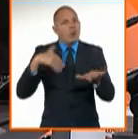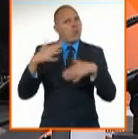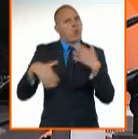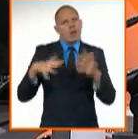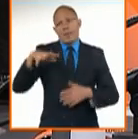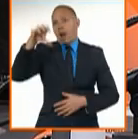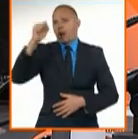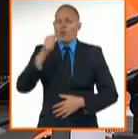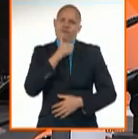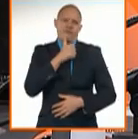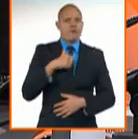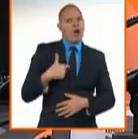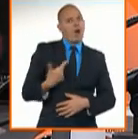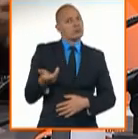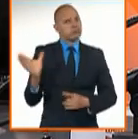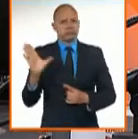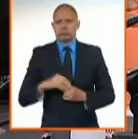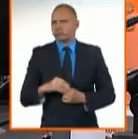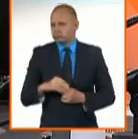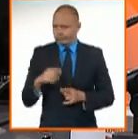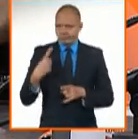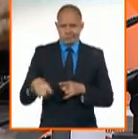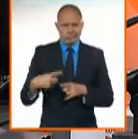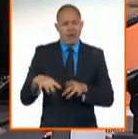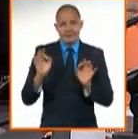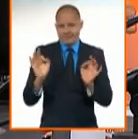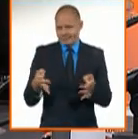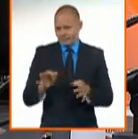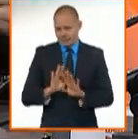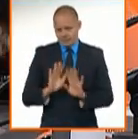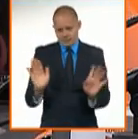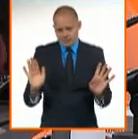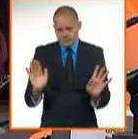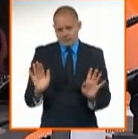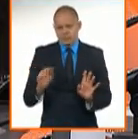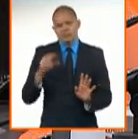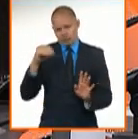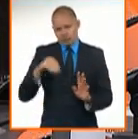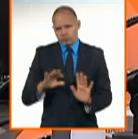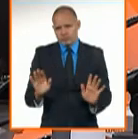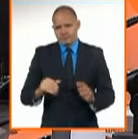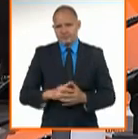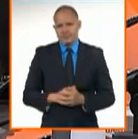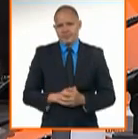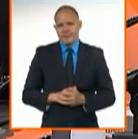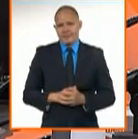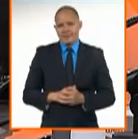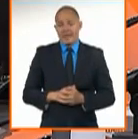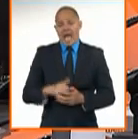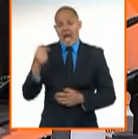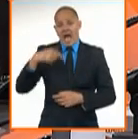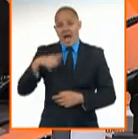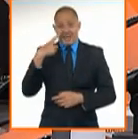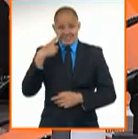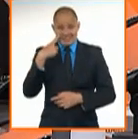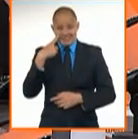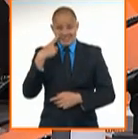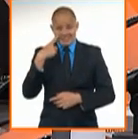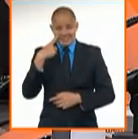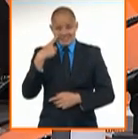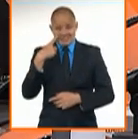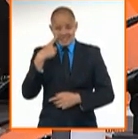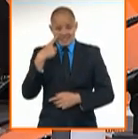en esta mesa redonda lleva a los molestos apagones que la población pues nuestra población ha estado